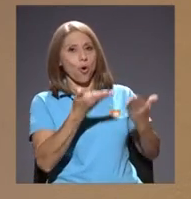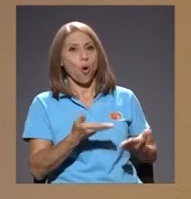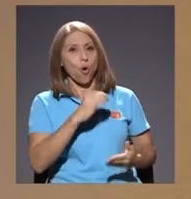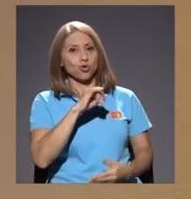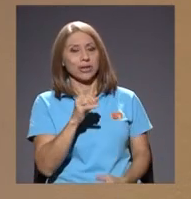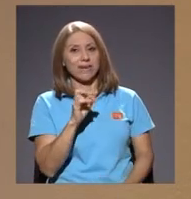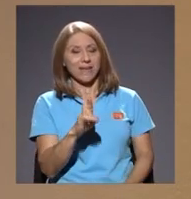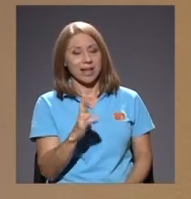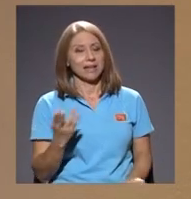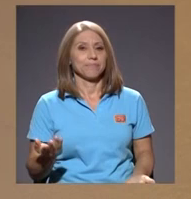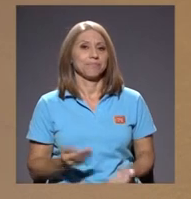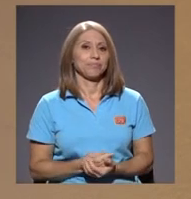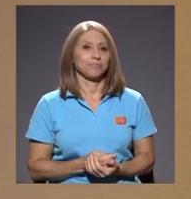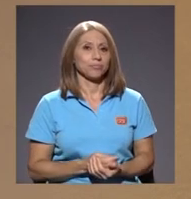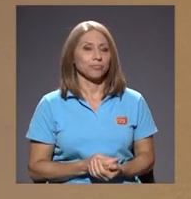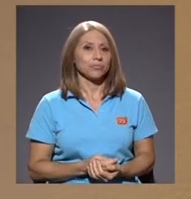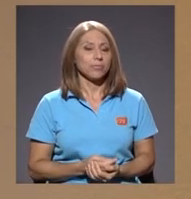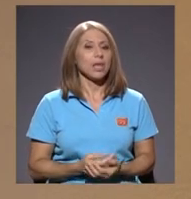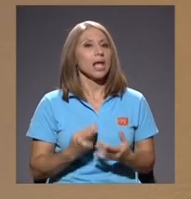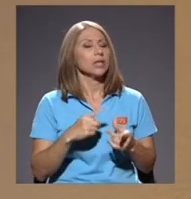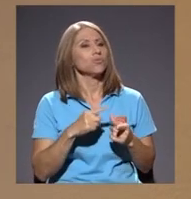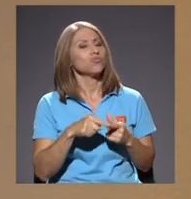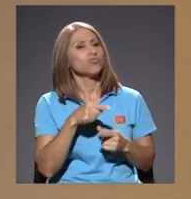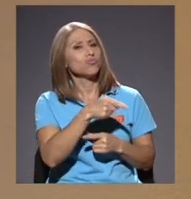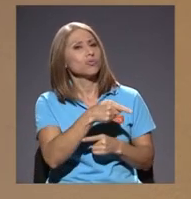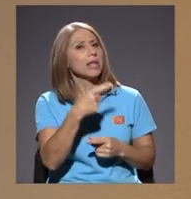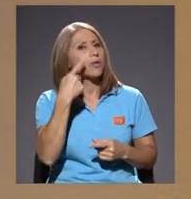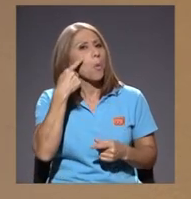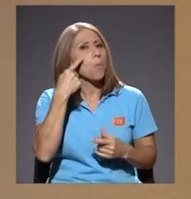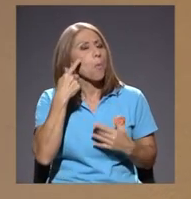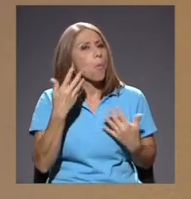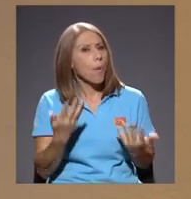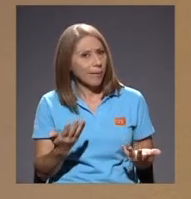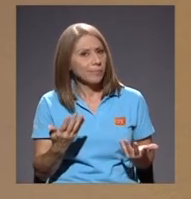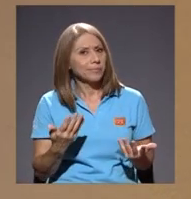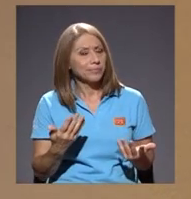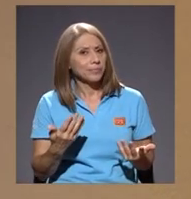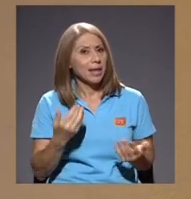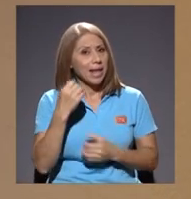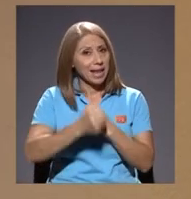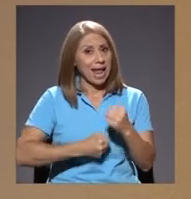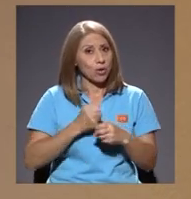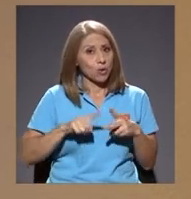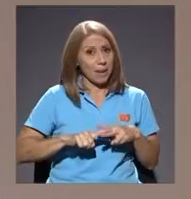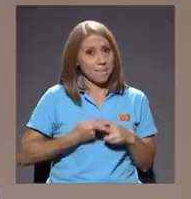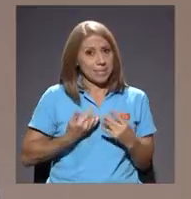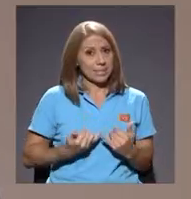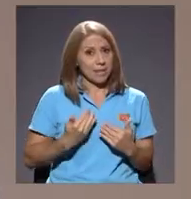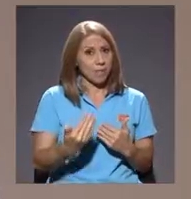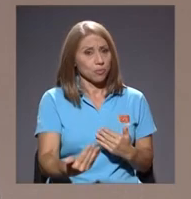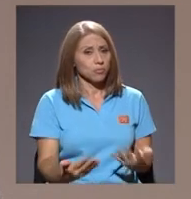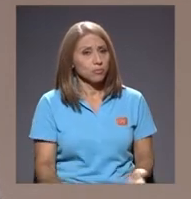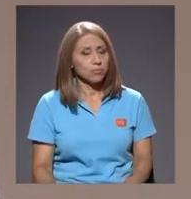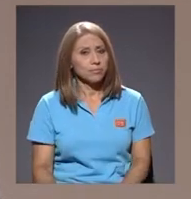que como mira usted y el año que empezamos